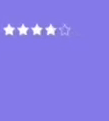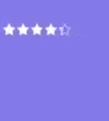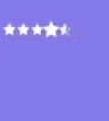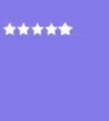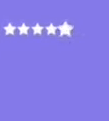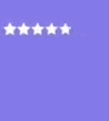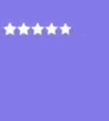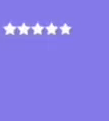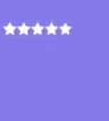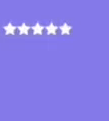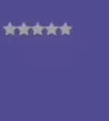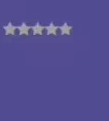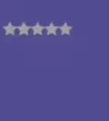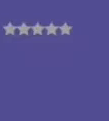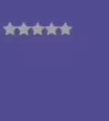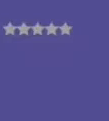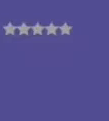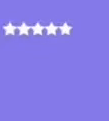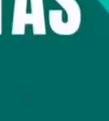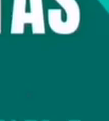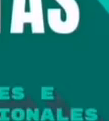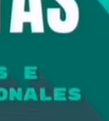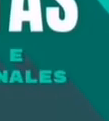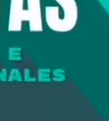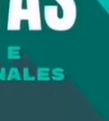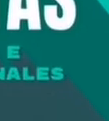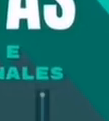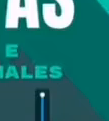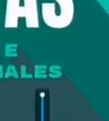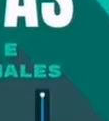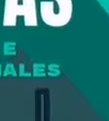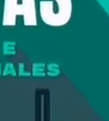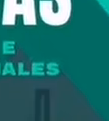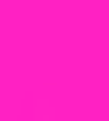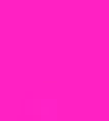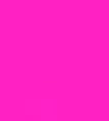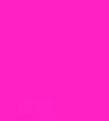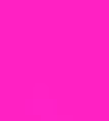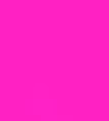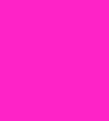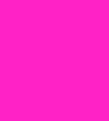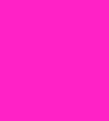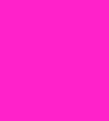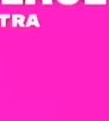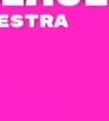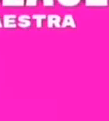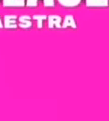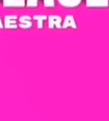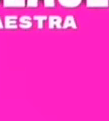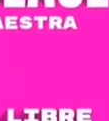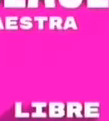Por tu película latinoamericana favorita con cineastas nacionales e